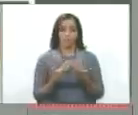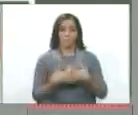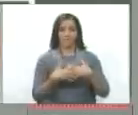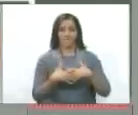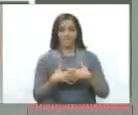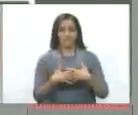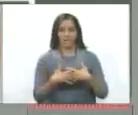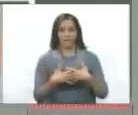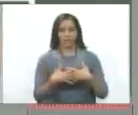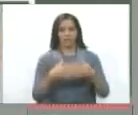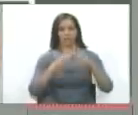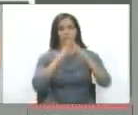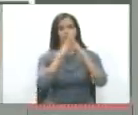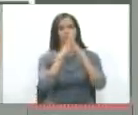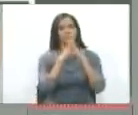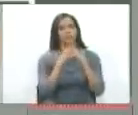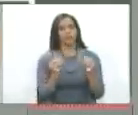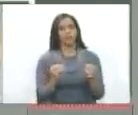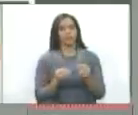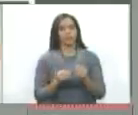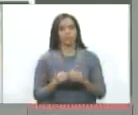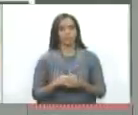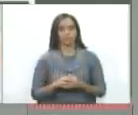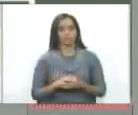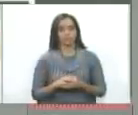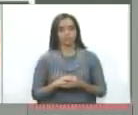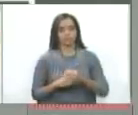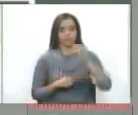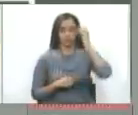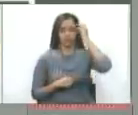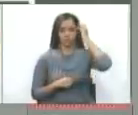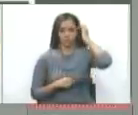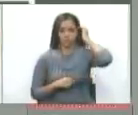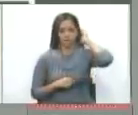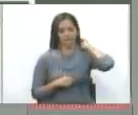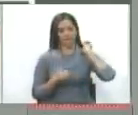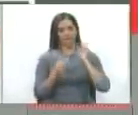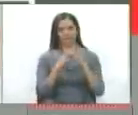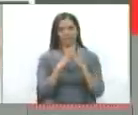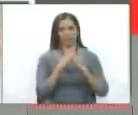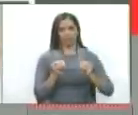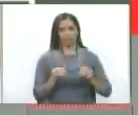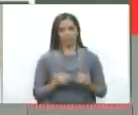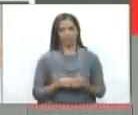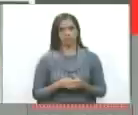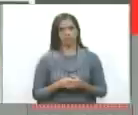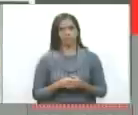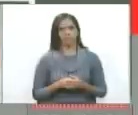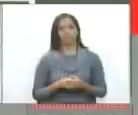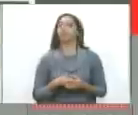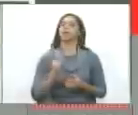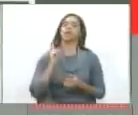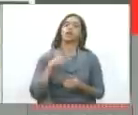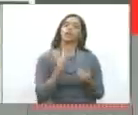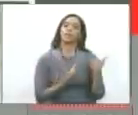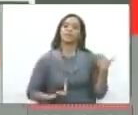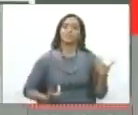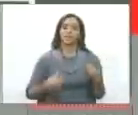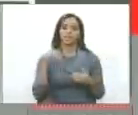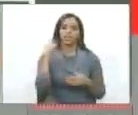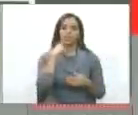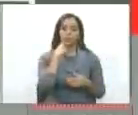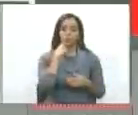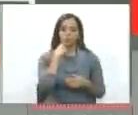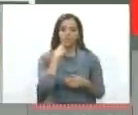de todos los ramos, con el gobierno a todo nivel y con el presidente Putin.